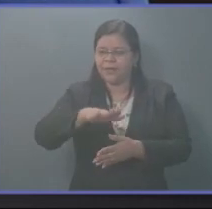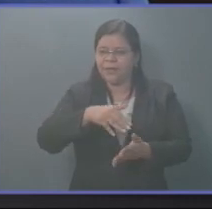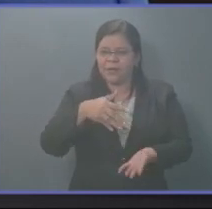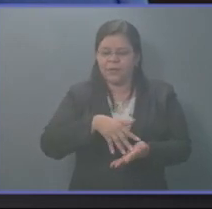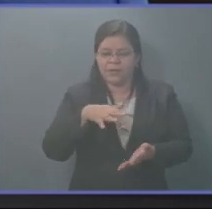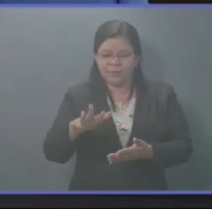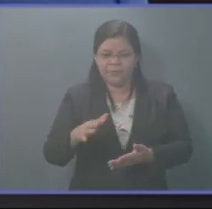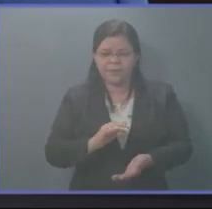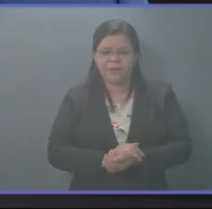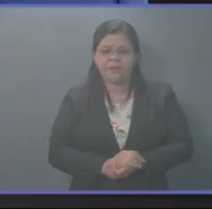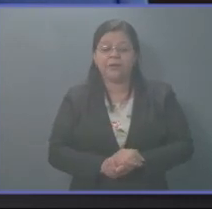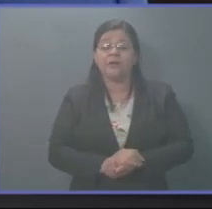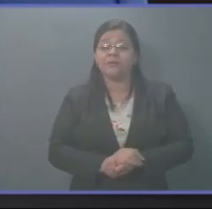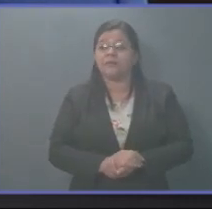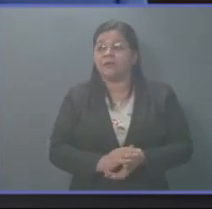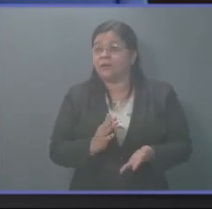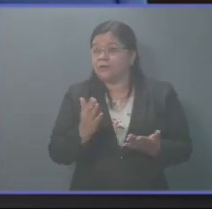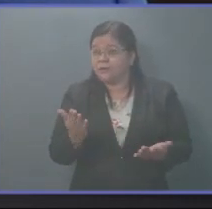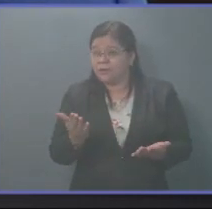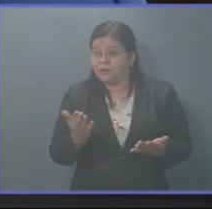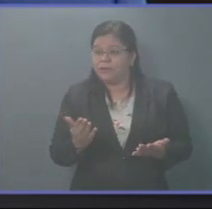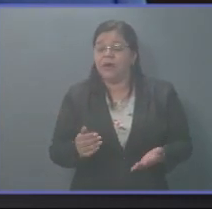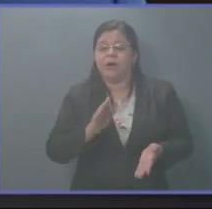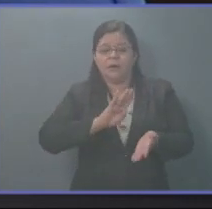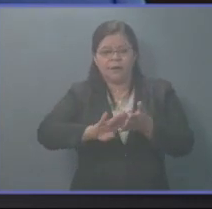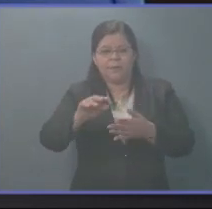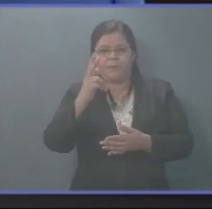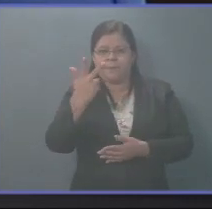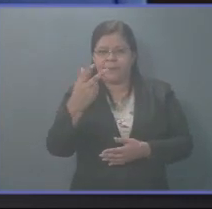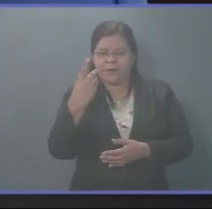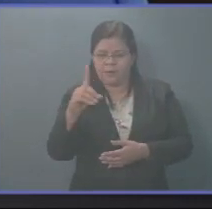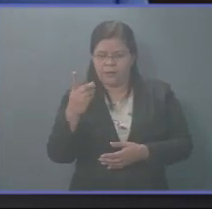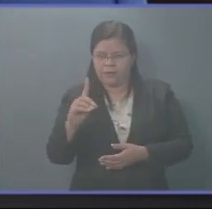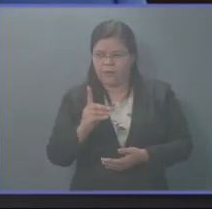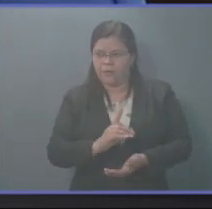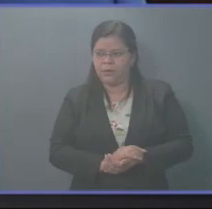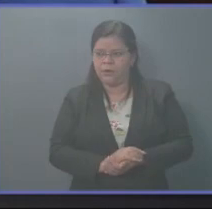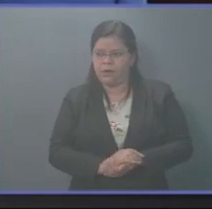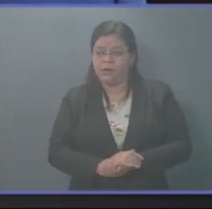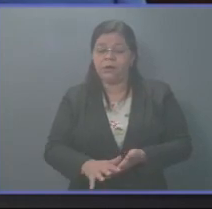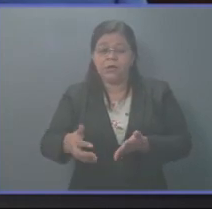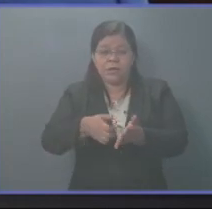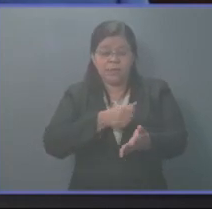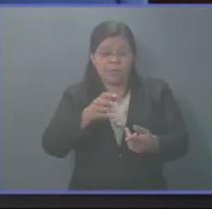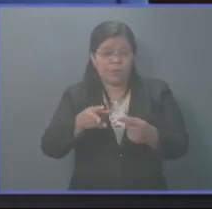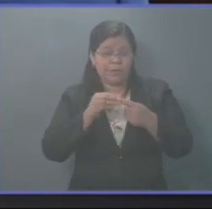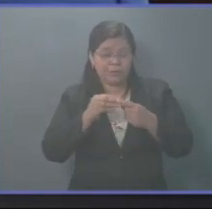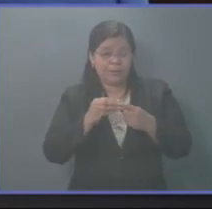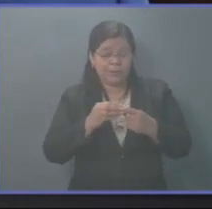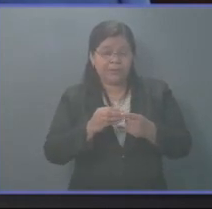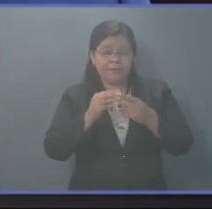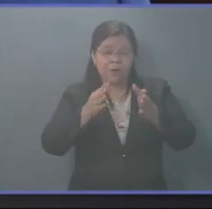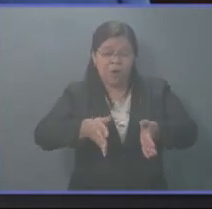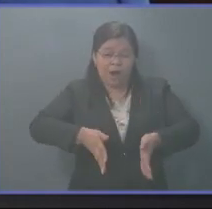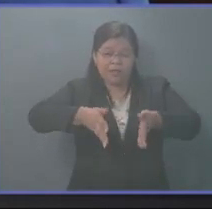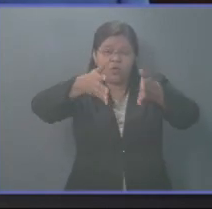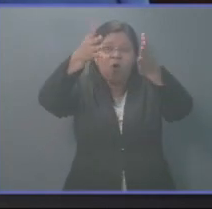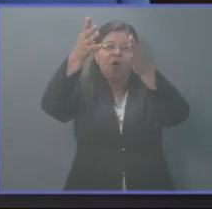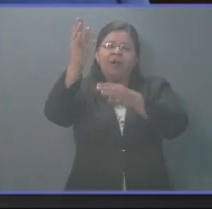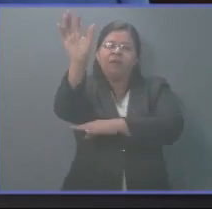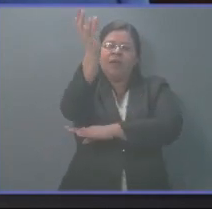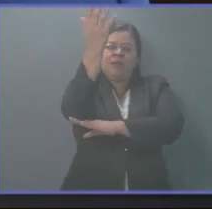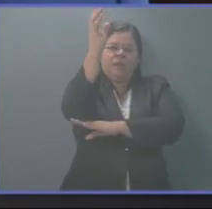parques y calles aledañas por metro cuadrado pagarán $3. Impuestos específicos a torres,